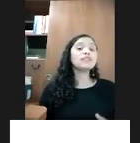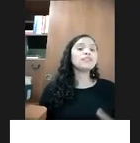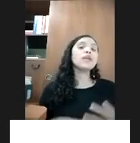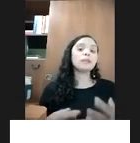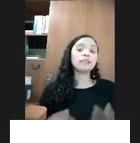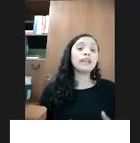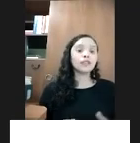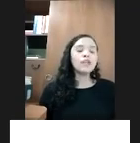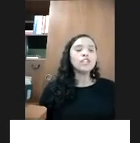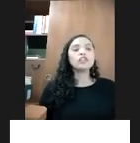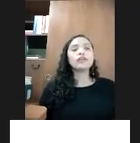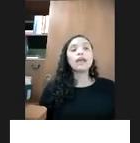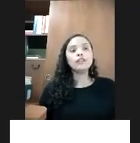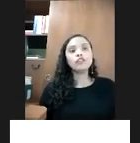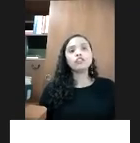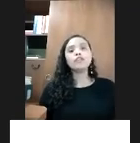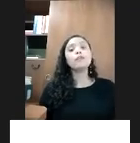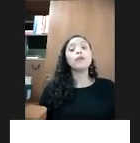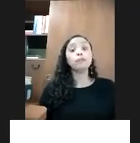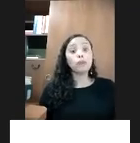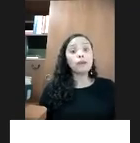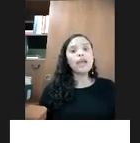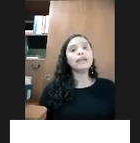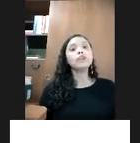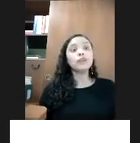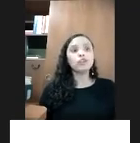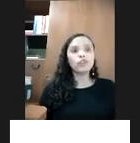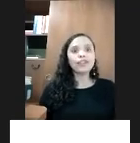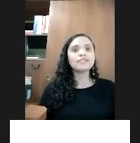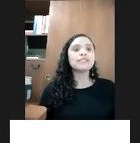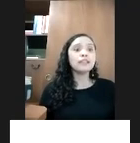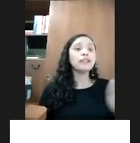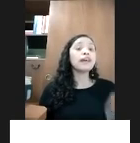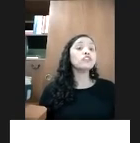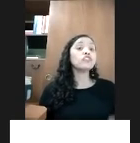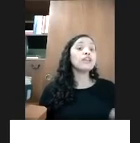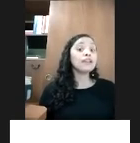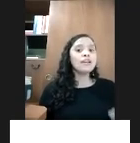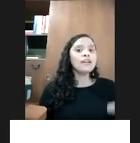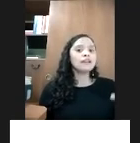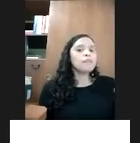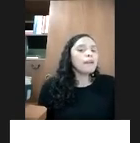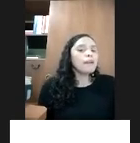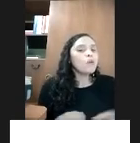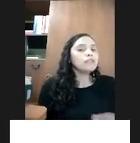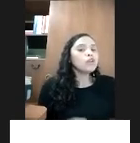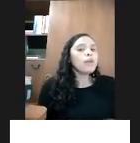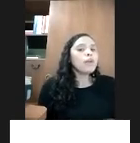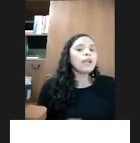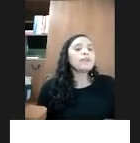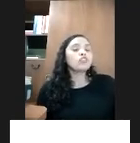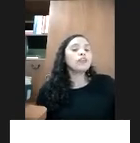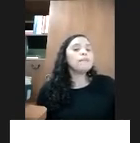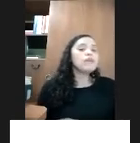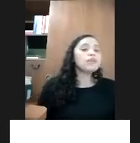se ha ido incrementando. Entonces allí nosotros decíamos, bueno, tomamos el dato, pero nos interesa seguir indagando, seguir y averiguando cómo es que